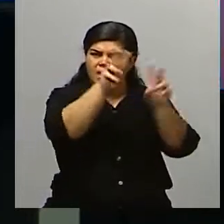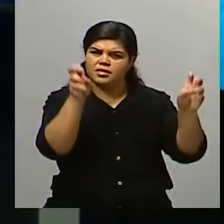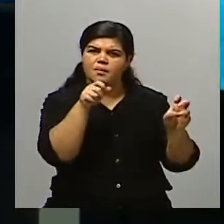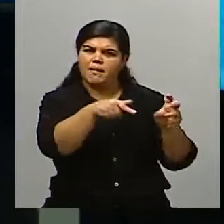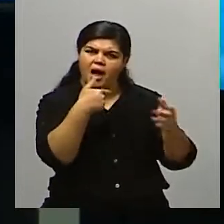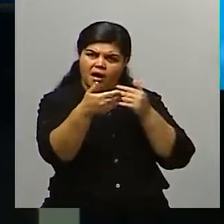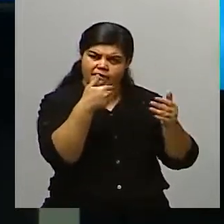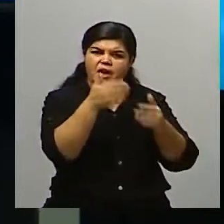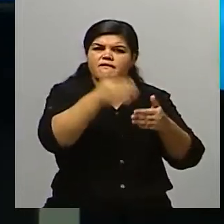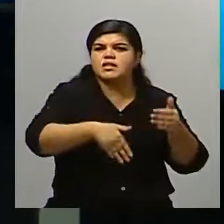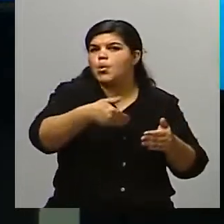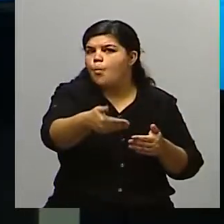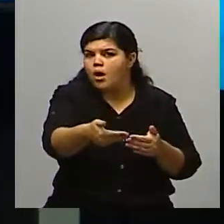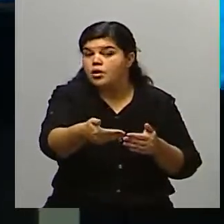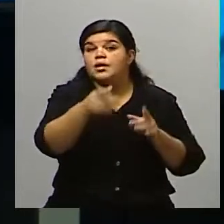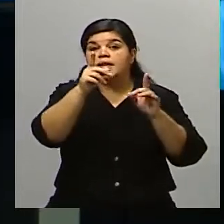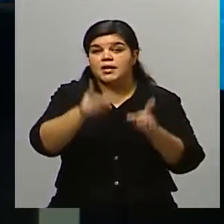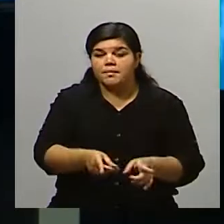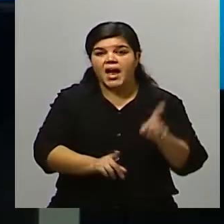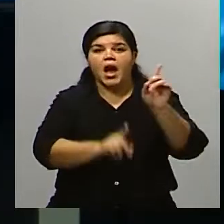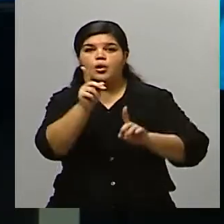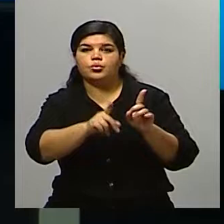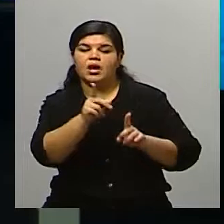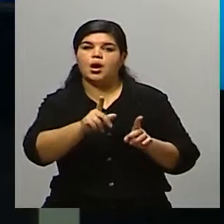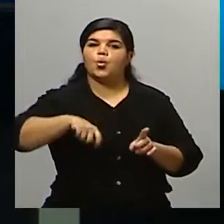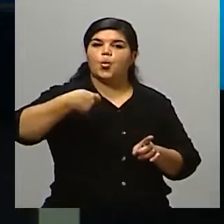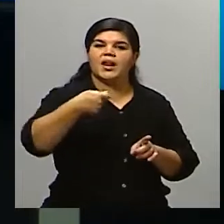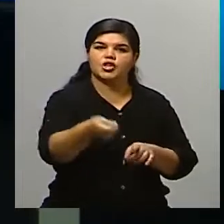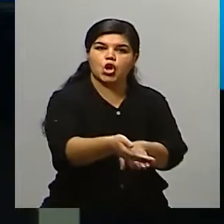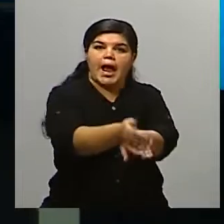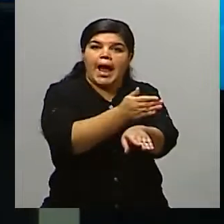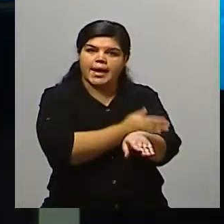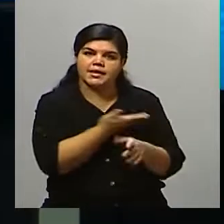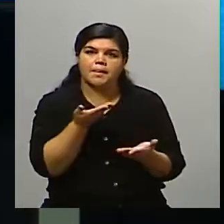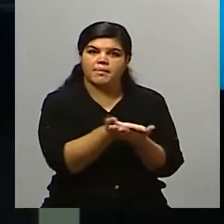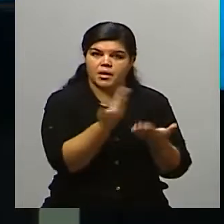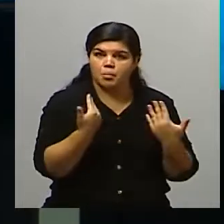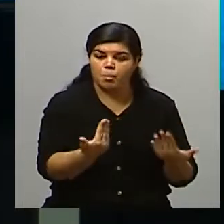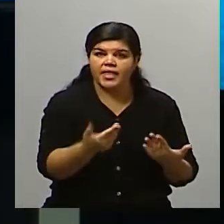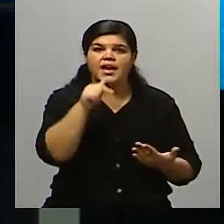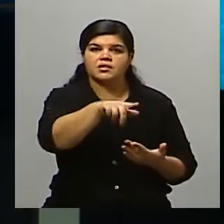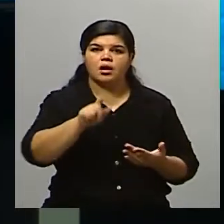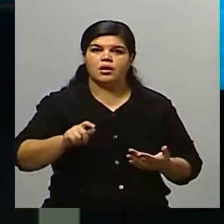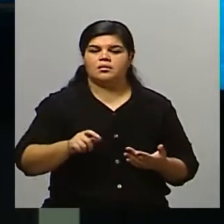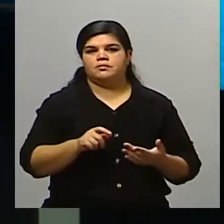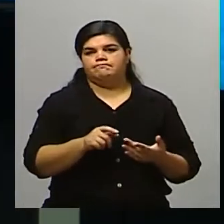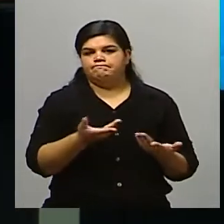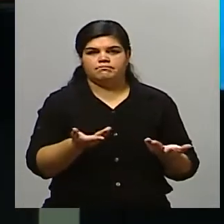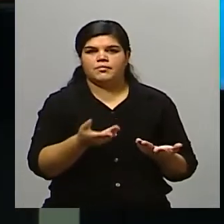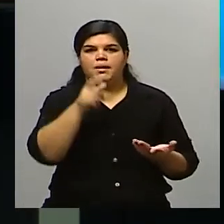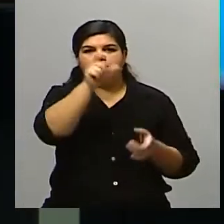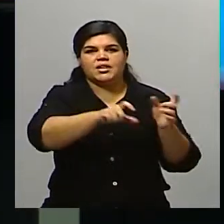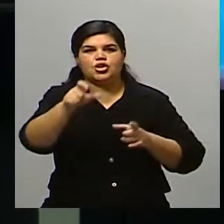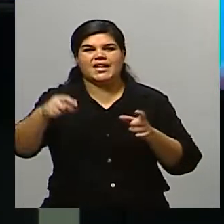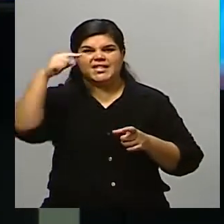bueno, hay críticas por ahí a las jubilaciones que se logran a través de moratoria, pero hay una situación real de casi 7 millones de personas que reciben pensiones